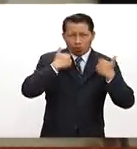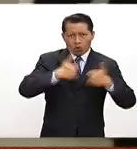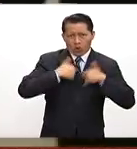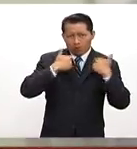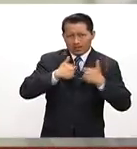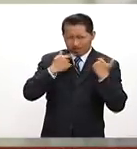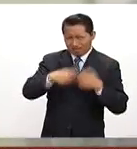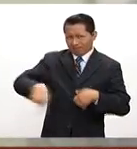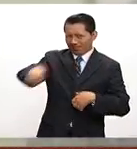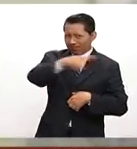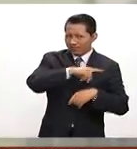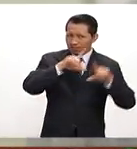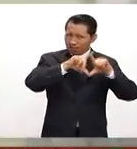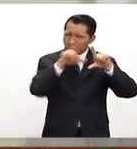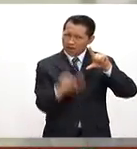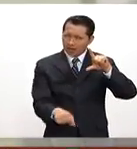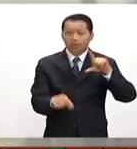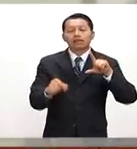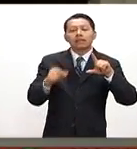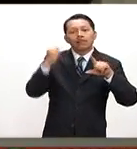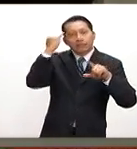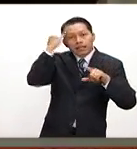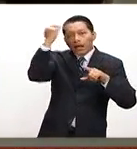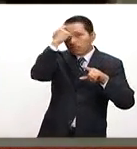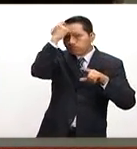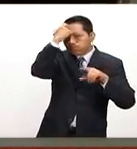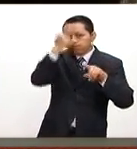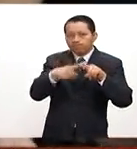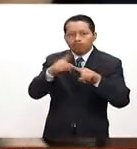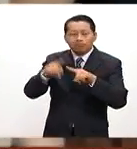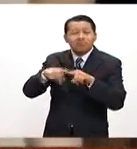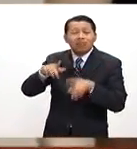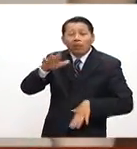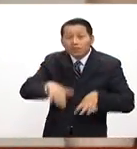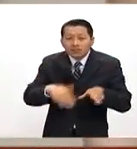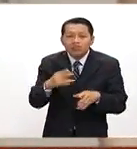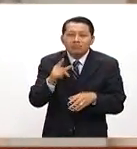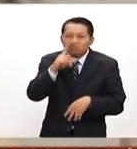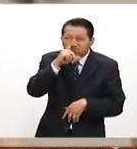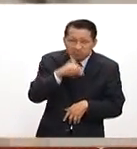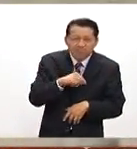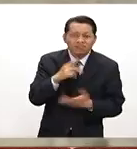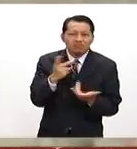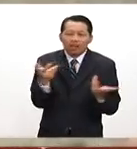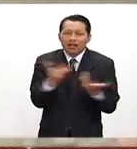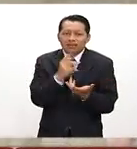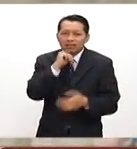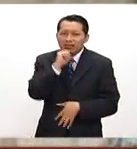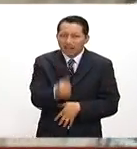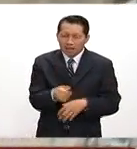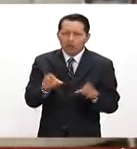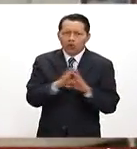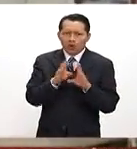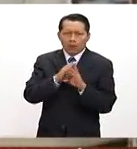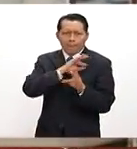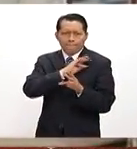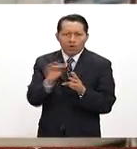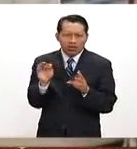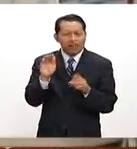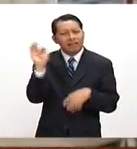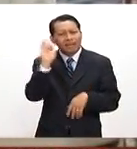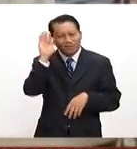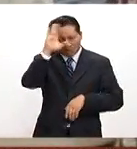jóvenes del país que tienen grandes ideas, pero que a veces algo sucede que no las ponemos en práctica, que tiene mucho que ver con